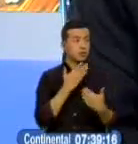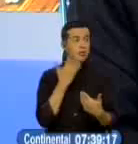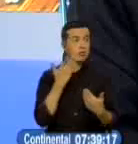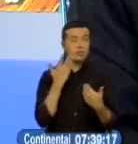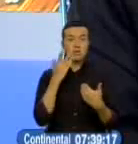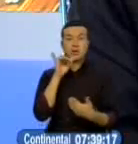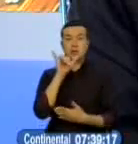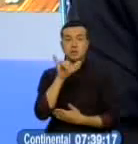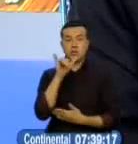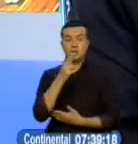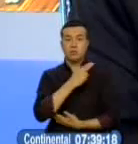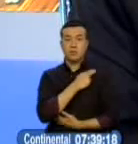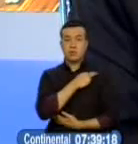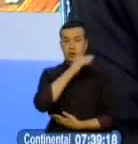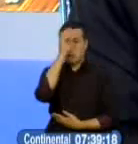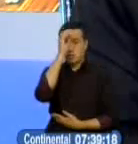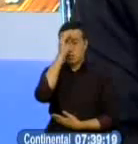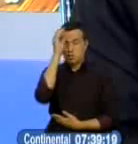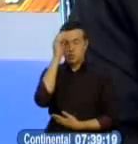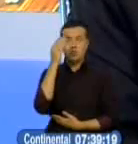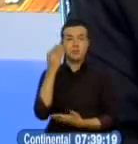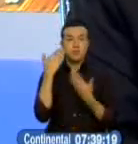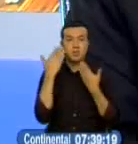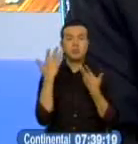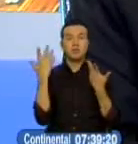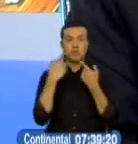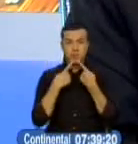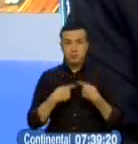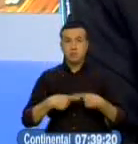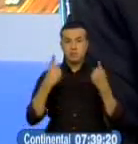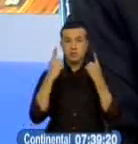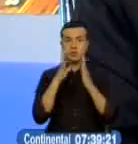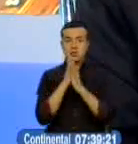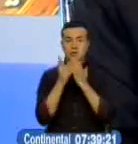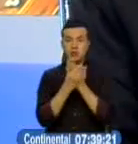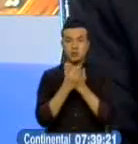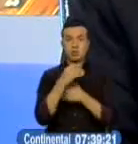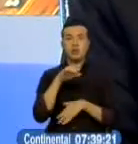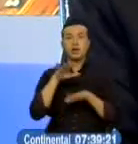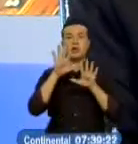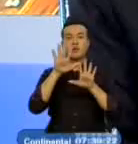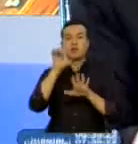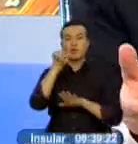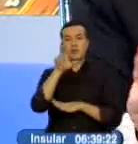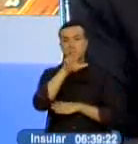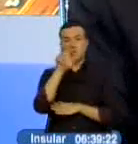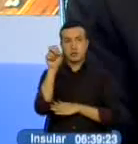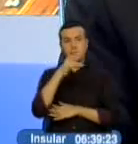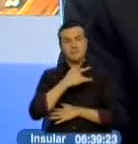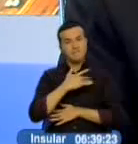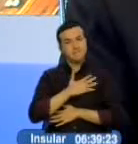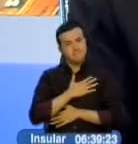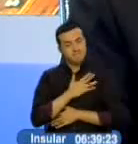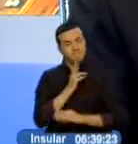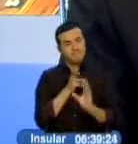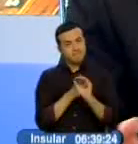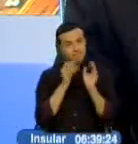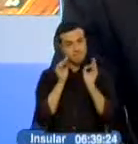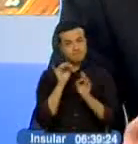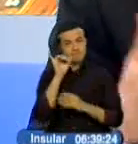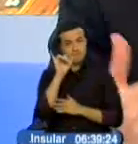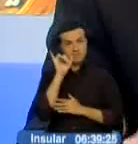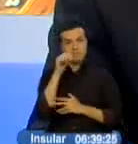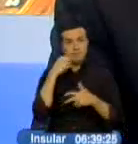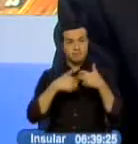este día sábado en la Universidad Católica de Santiago de Guayaquil, donde será el lanzamiento a las 10:30. Lamentablemente no podré asistir porque el día sábado